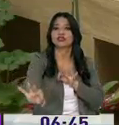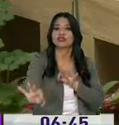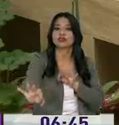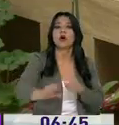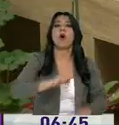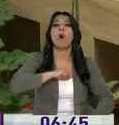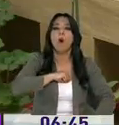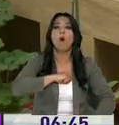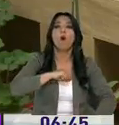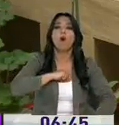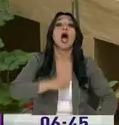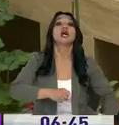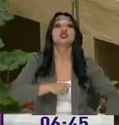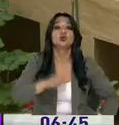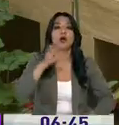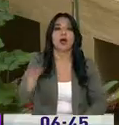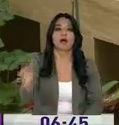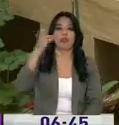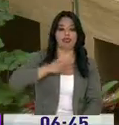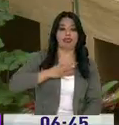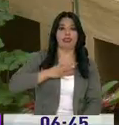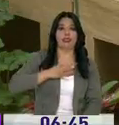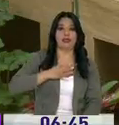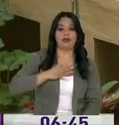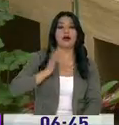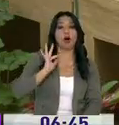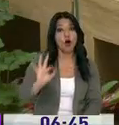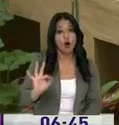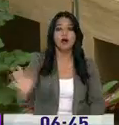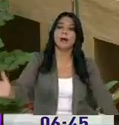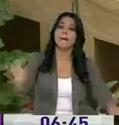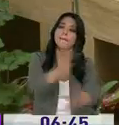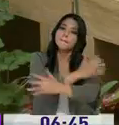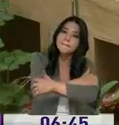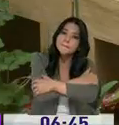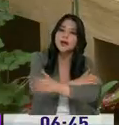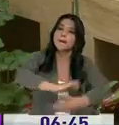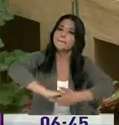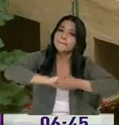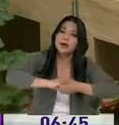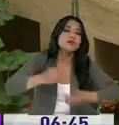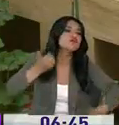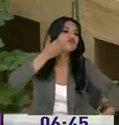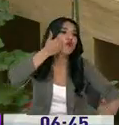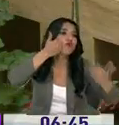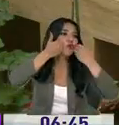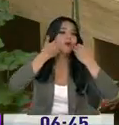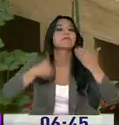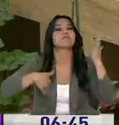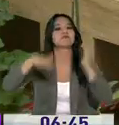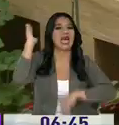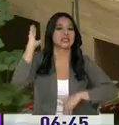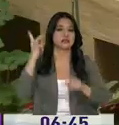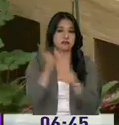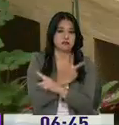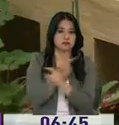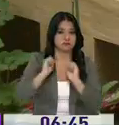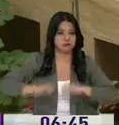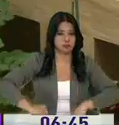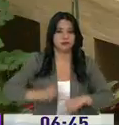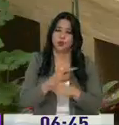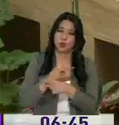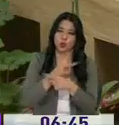por los estornudos. Y claro, el contacto de abrazos, de dar la mano, de dar besos, aumenta la posibilidad de transmisión. Hay